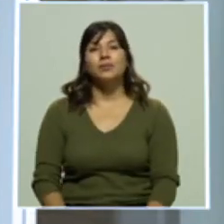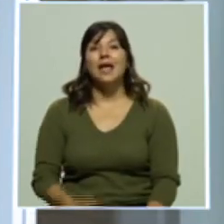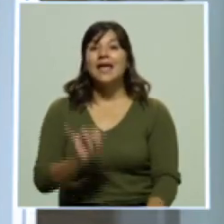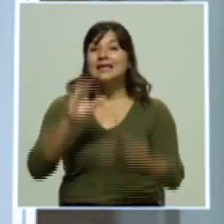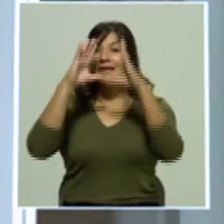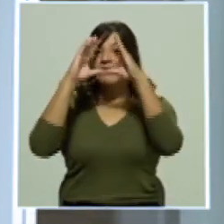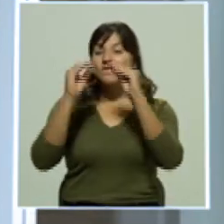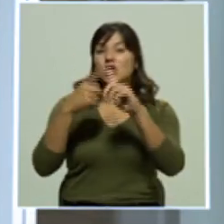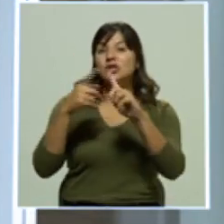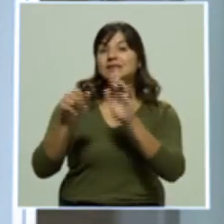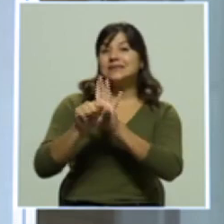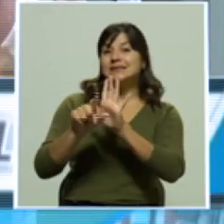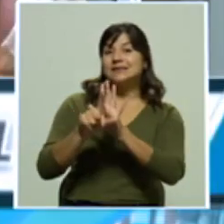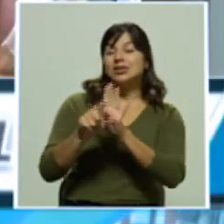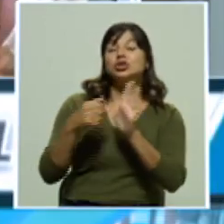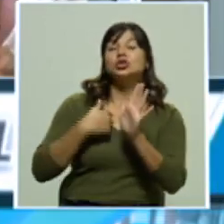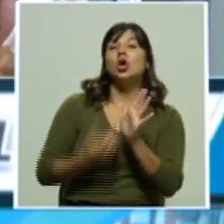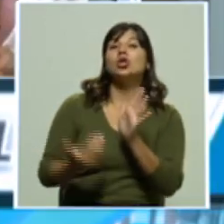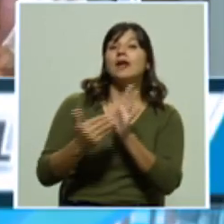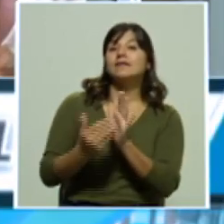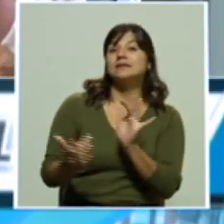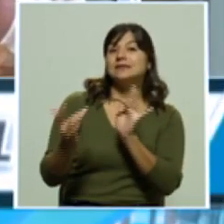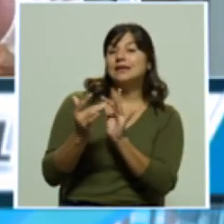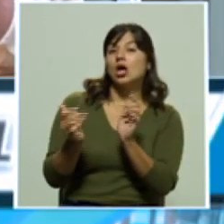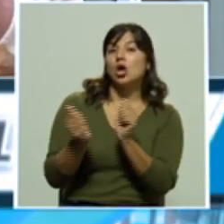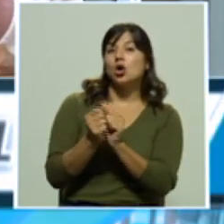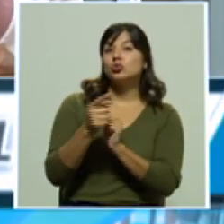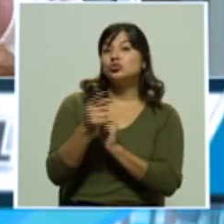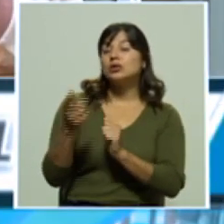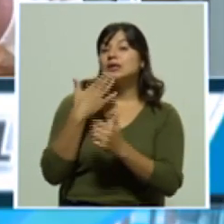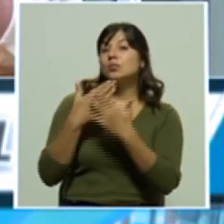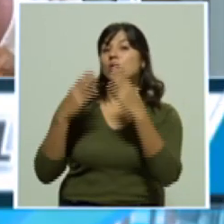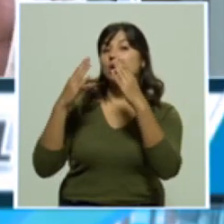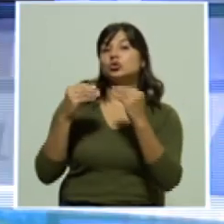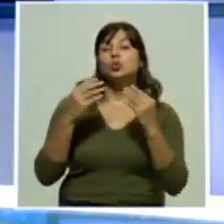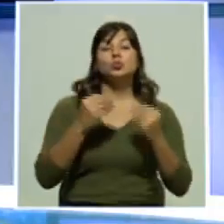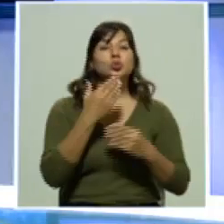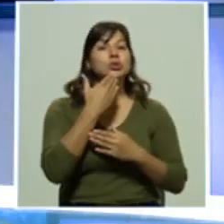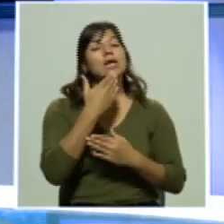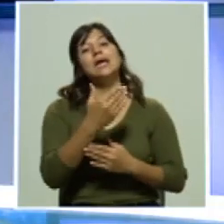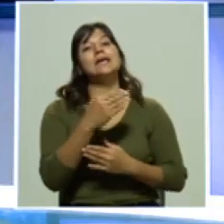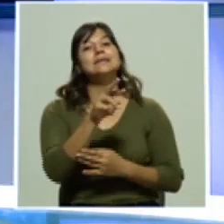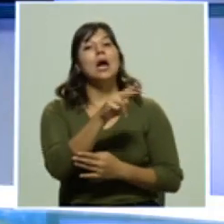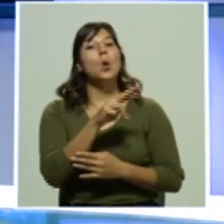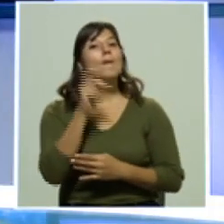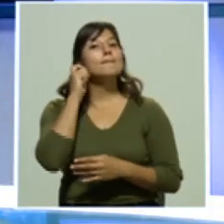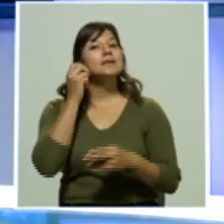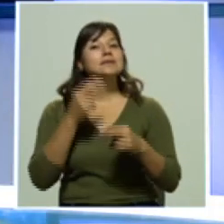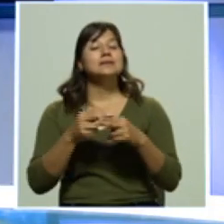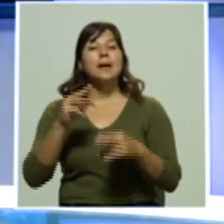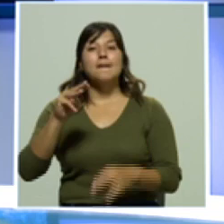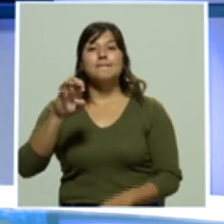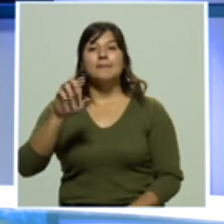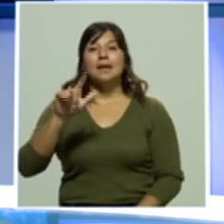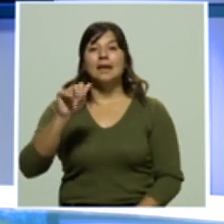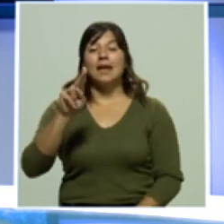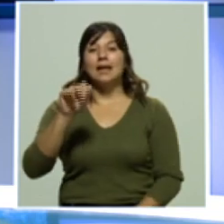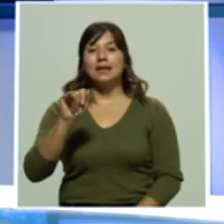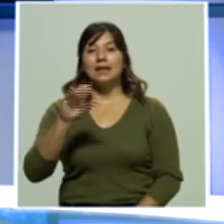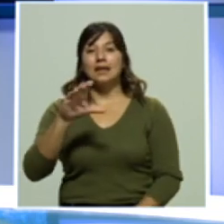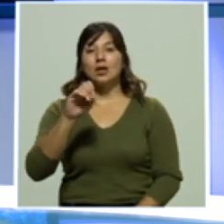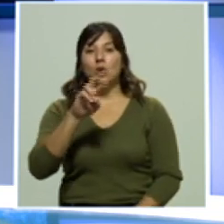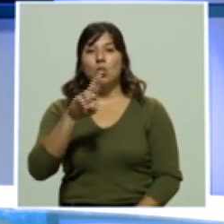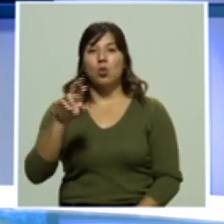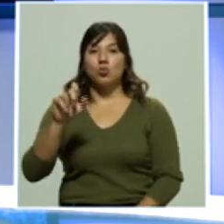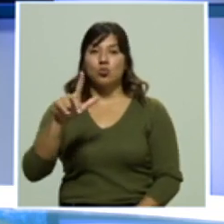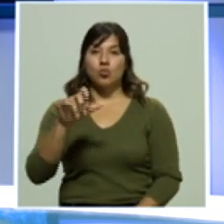desde la Asamblea Legislativa. Vuelvo con ustedes al estudio. Buenas noches. Muchas gracias a nuestra compañera Melanie Corrales desde el